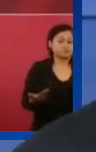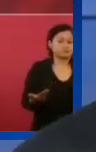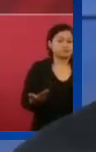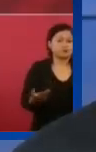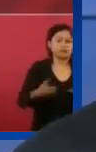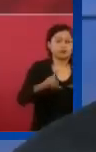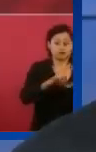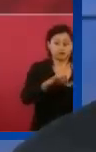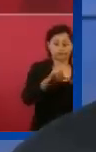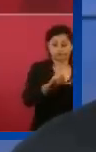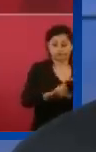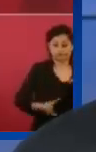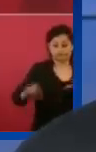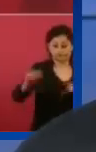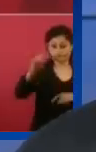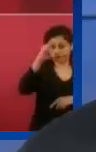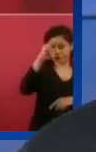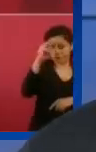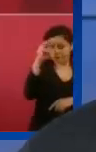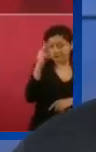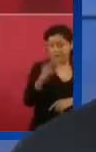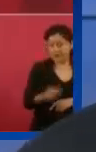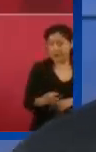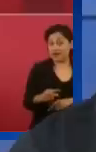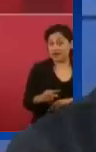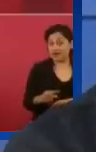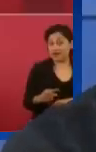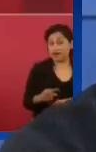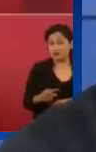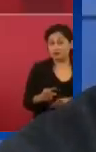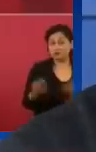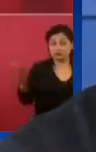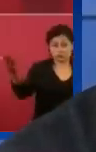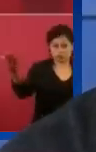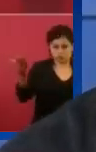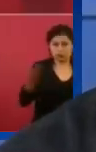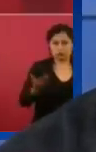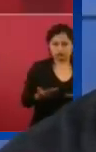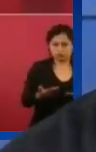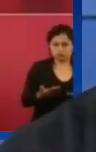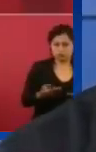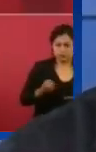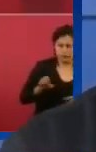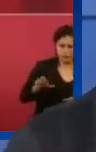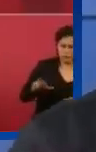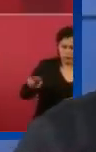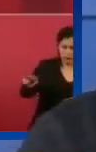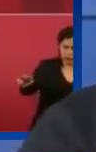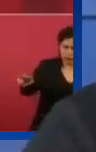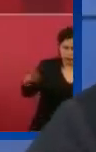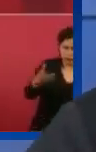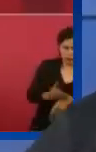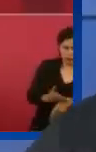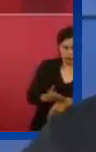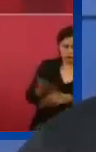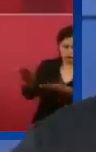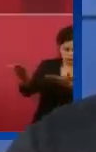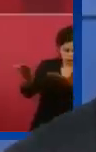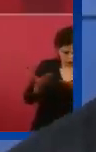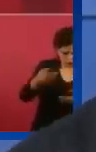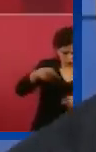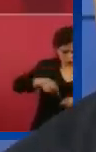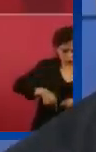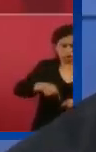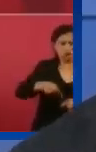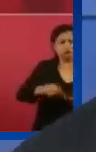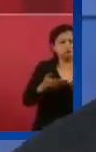imposible pensar que de parte de Inglaterra, del Reino Unido, se iba a tomar una actitud diferente, cuando hemos visto que no podrían